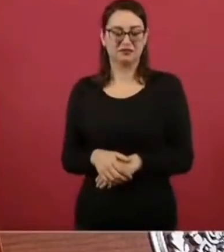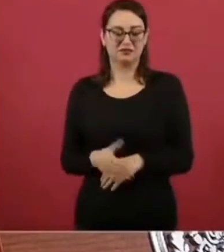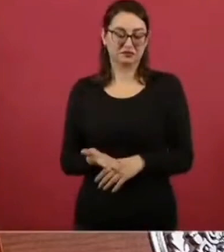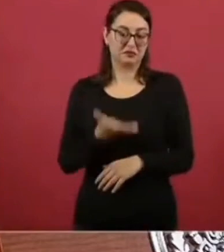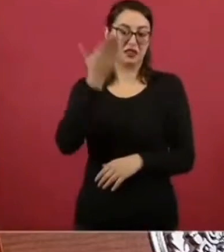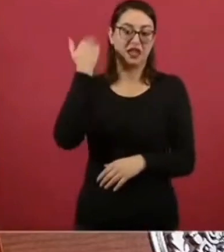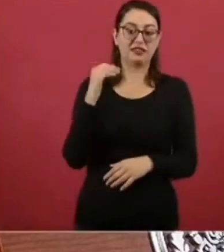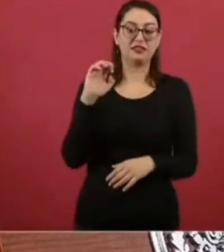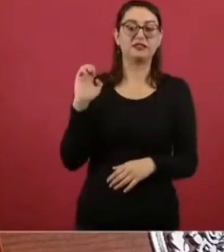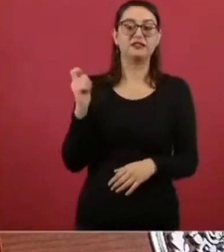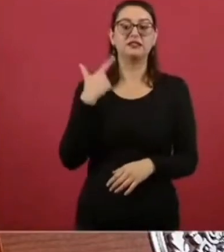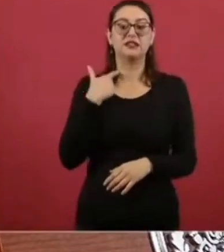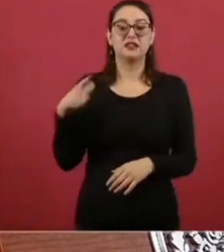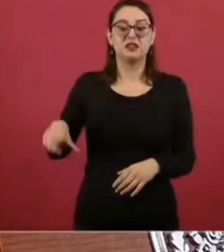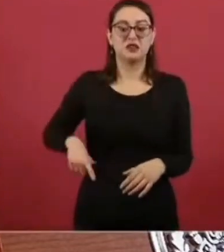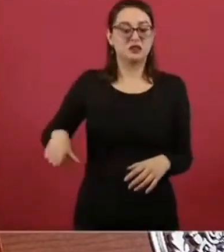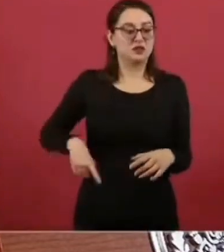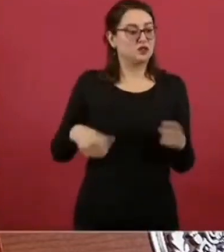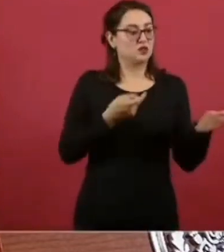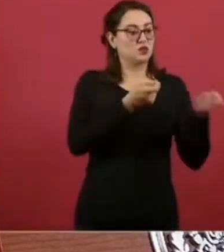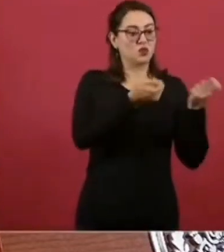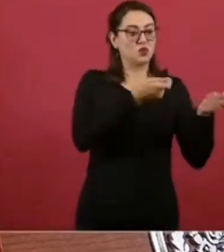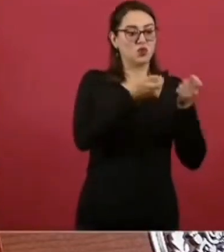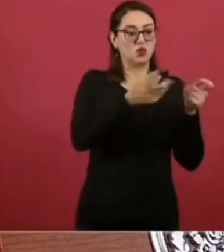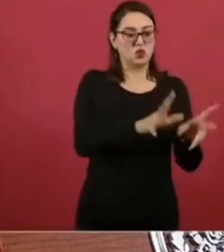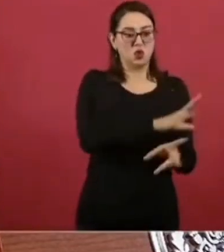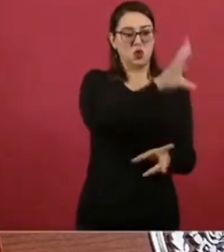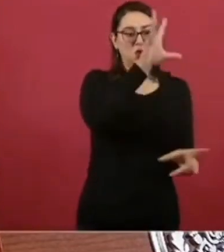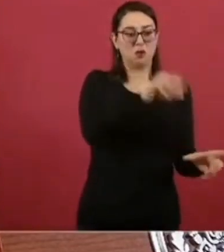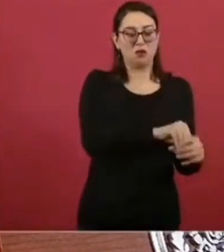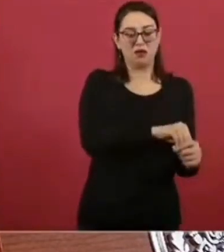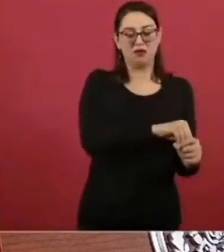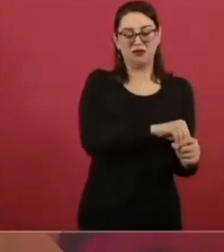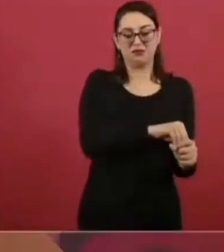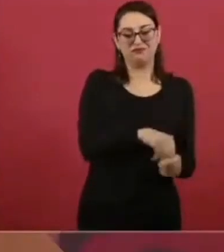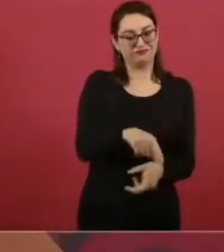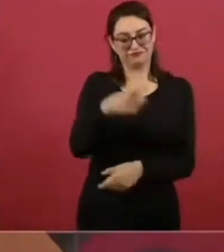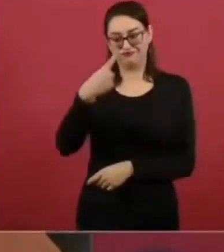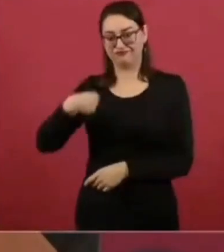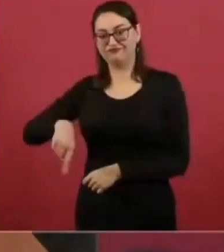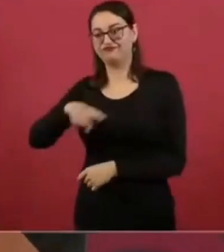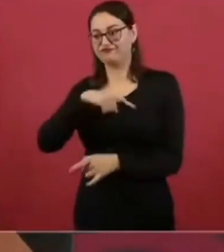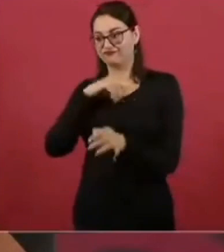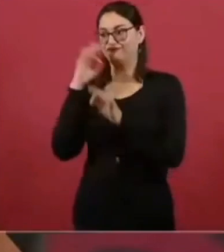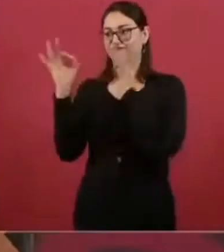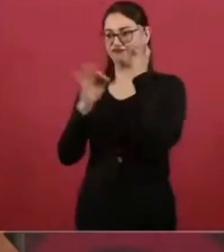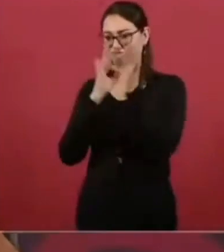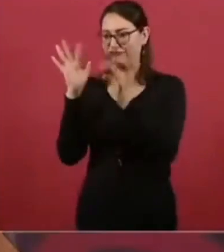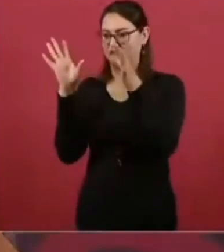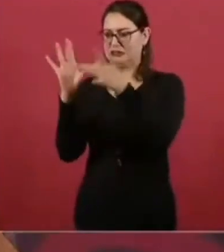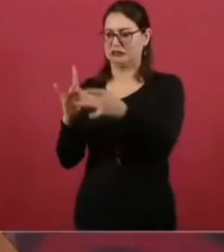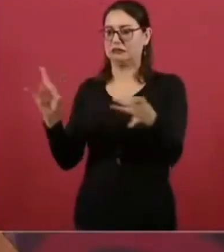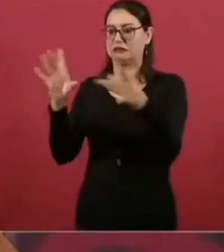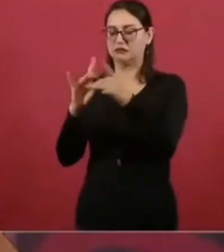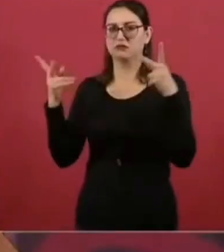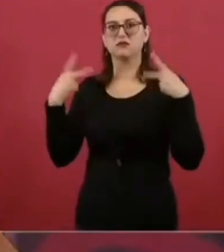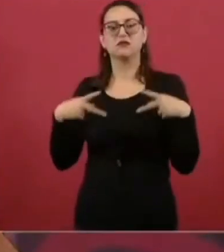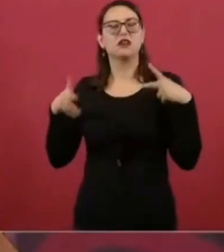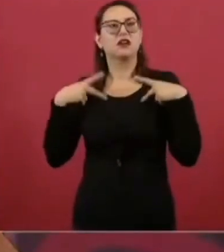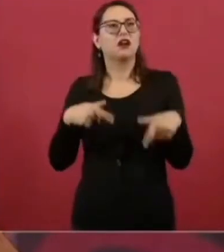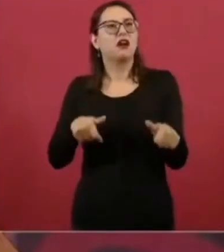controlado, nosotros hablábamos en las plazas. Por eso también la gente iba a